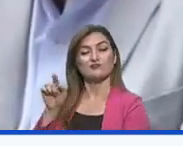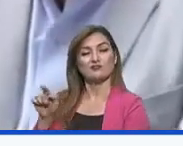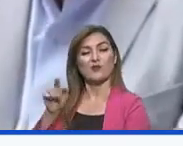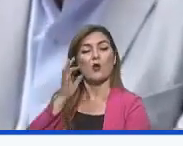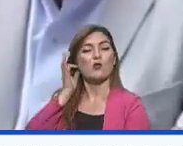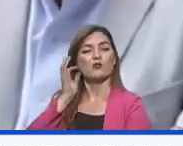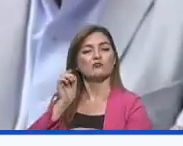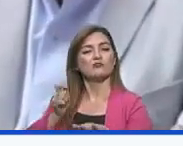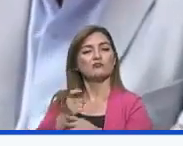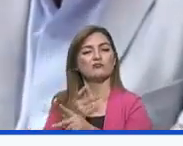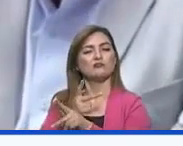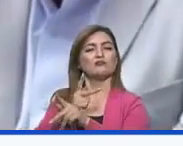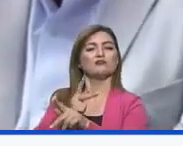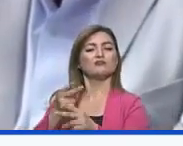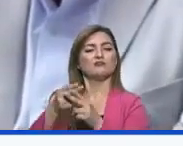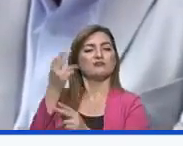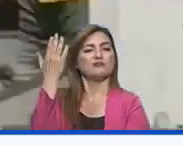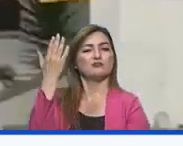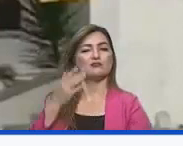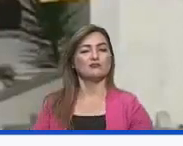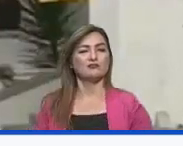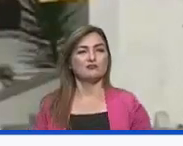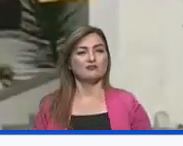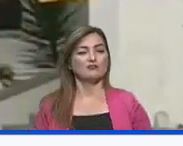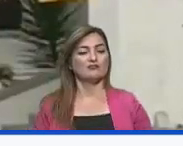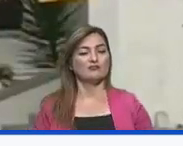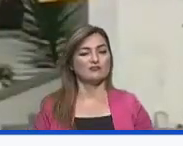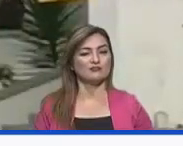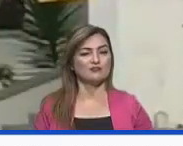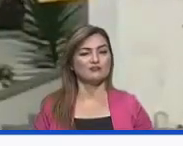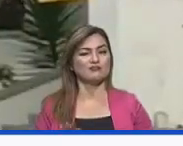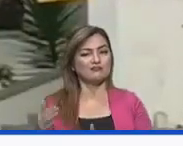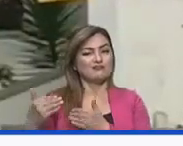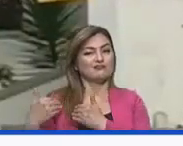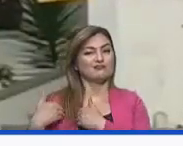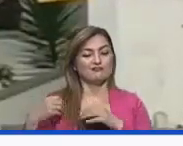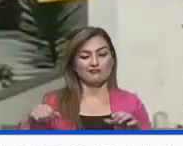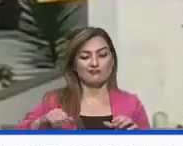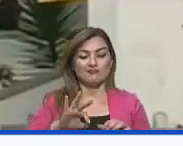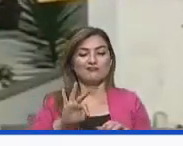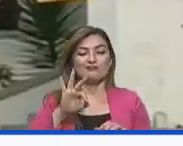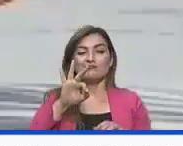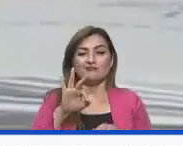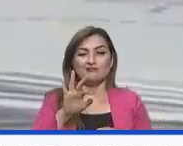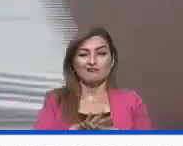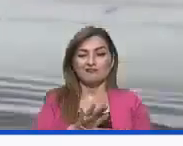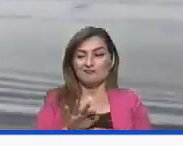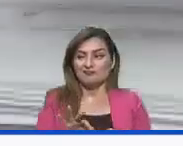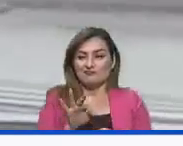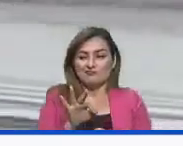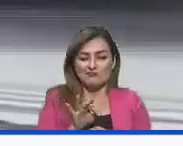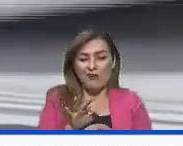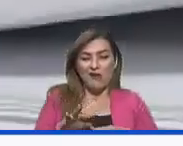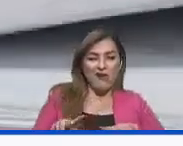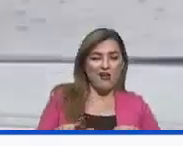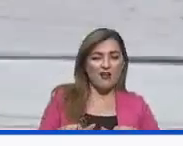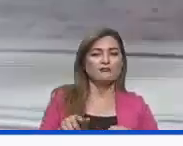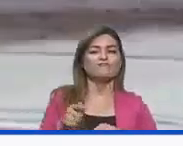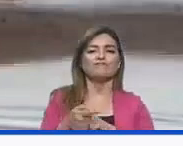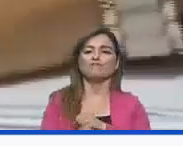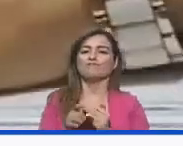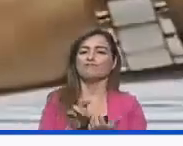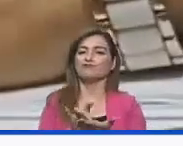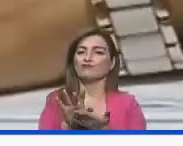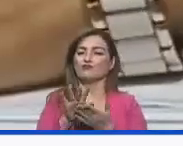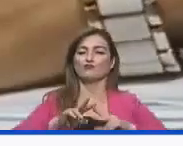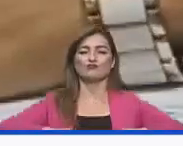que le otorgó la acción de protección al exalcalde, además de los responsables del sorteo de las causas. Varios de estos casos han sido